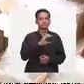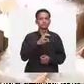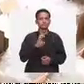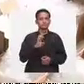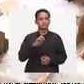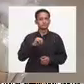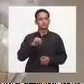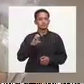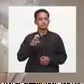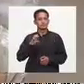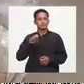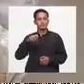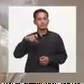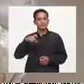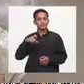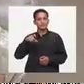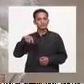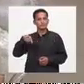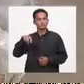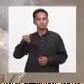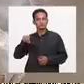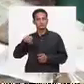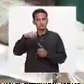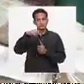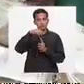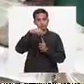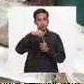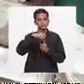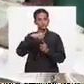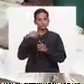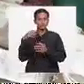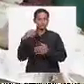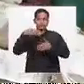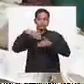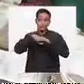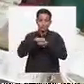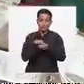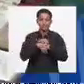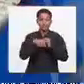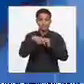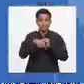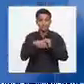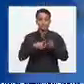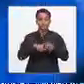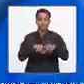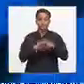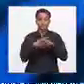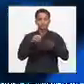seexo desde donde comenzará su repartición a nivel